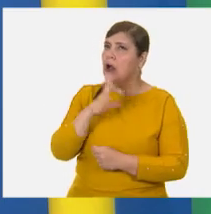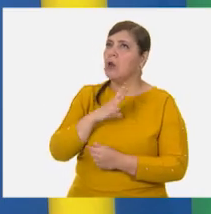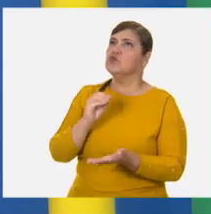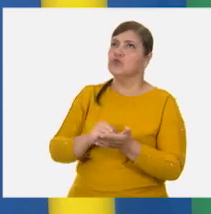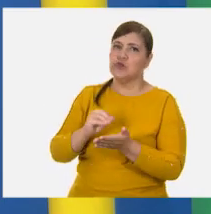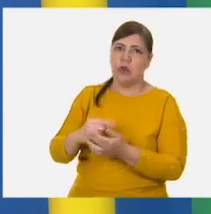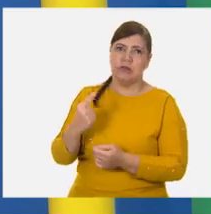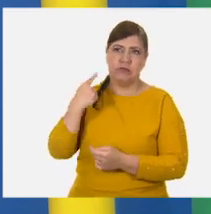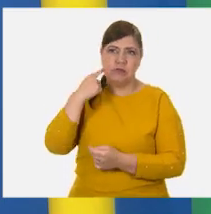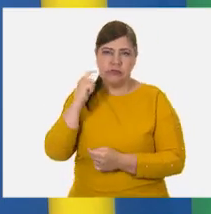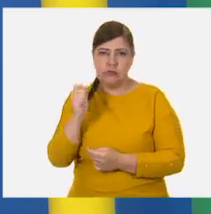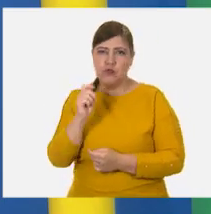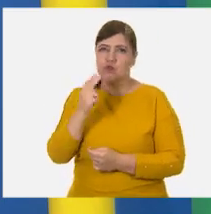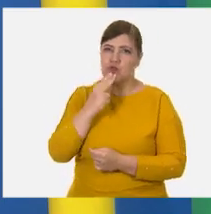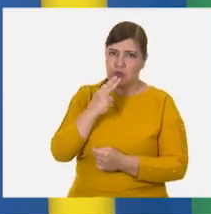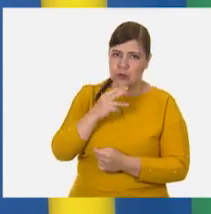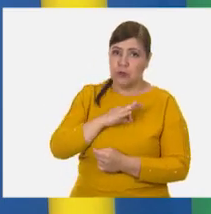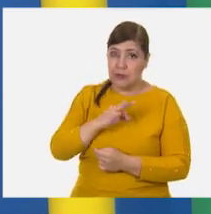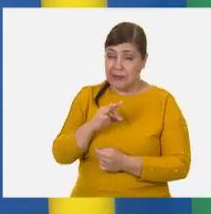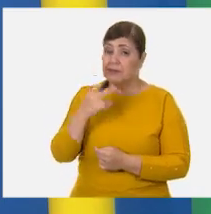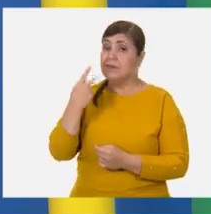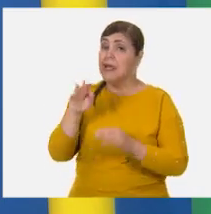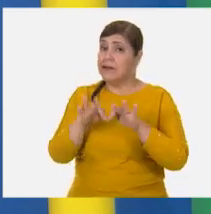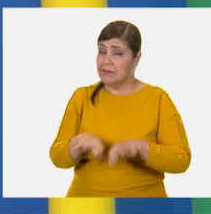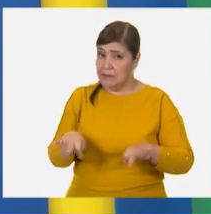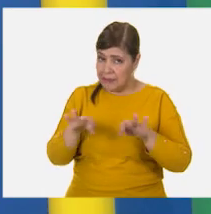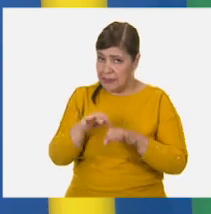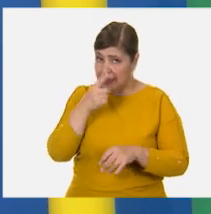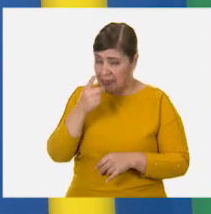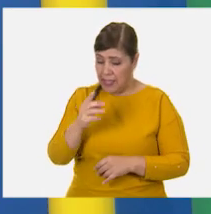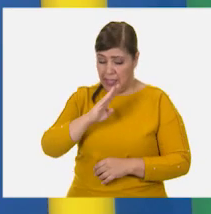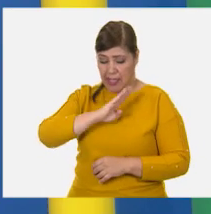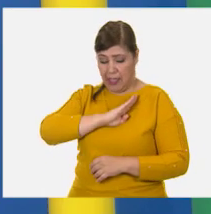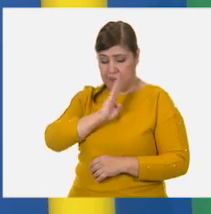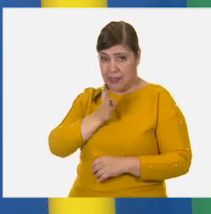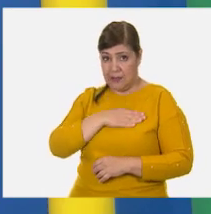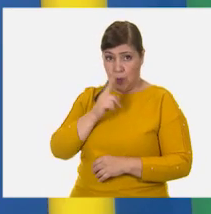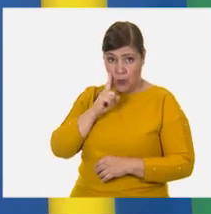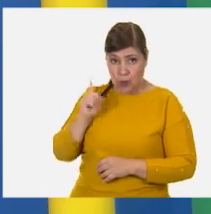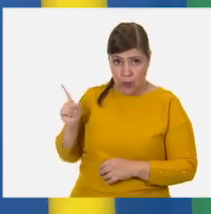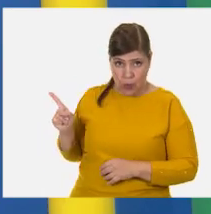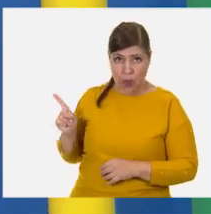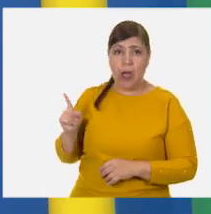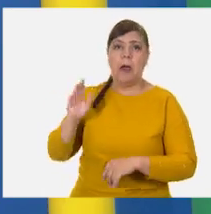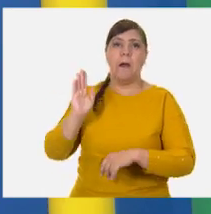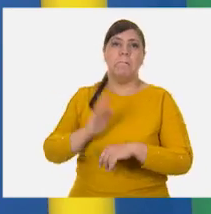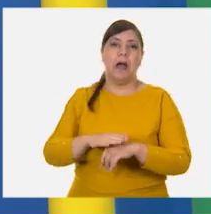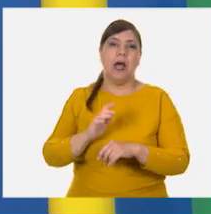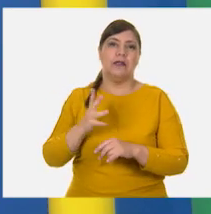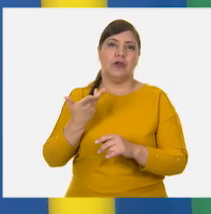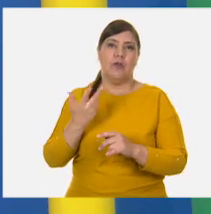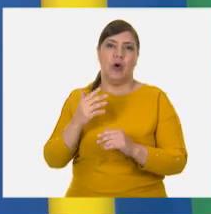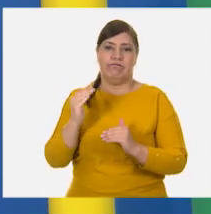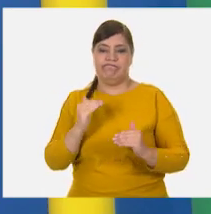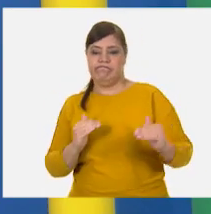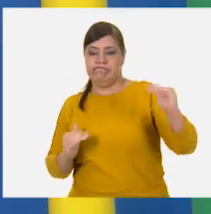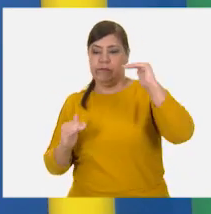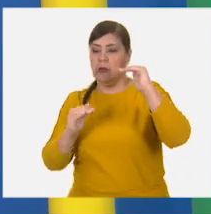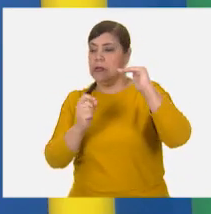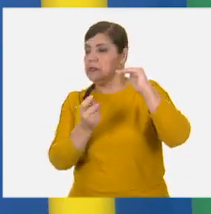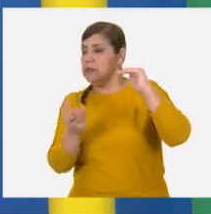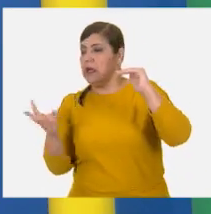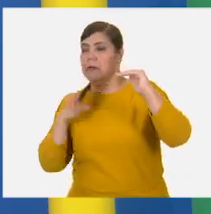Es importante mencionar primero que el español se impuso sobre todas las demás lenguas que había en el territorio en